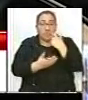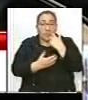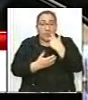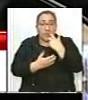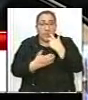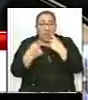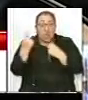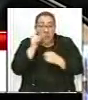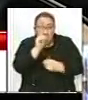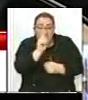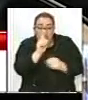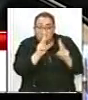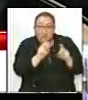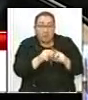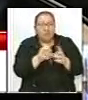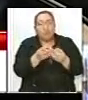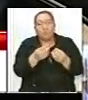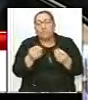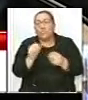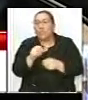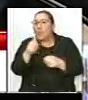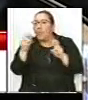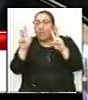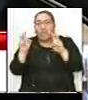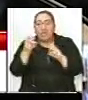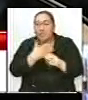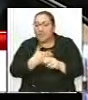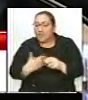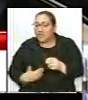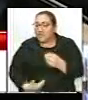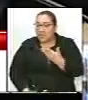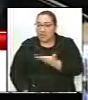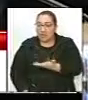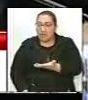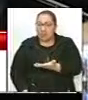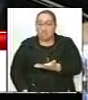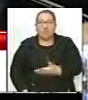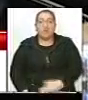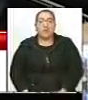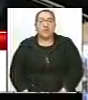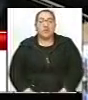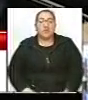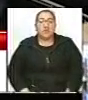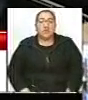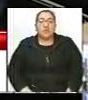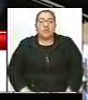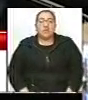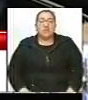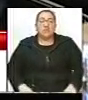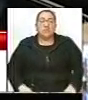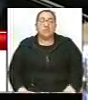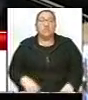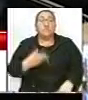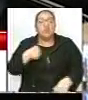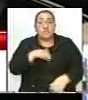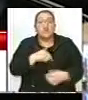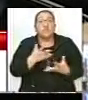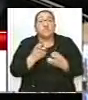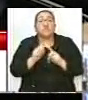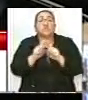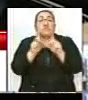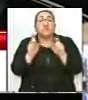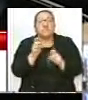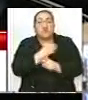es el único caso, es en muchísimos otros casos, señor presidente, también. Y en ese sentido, nosotros queremos preguntarle al ministro